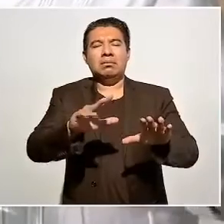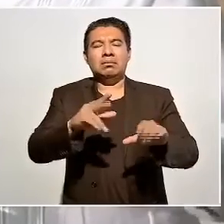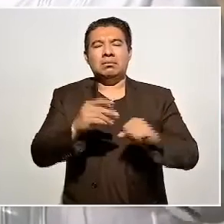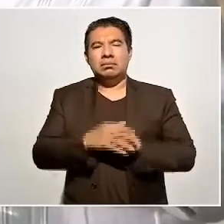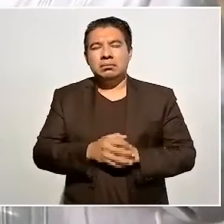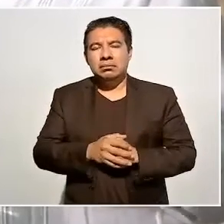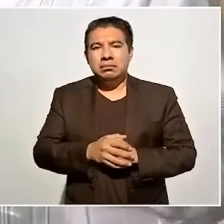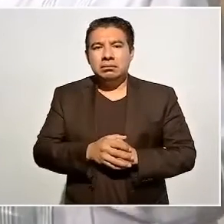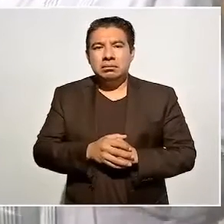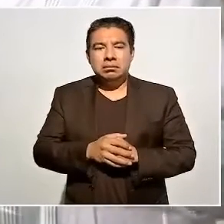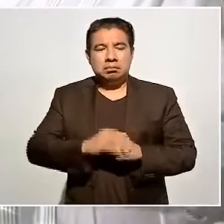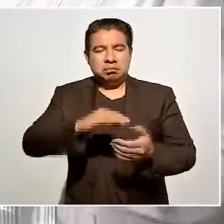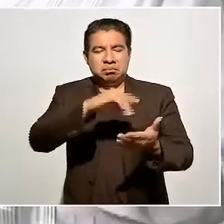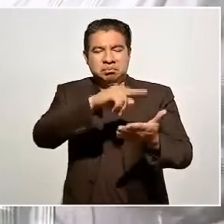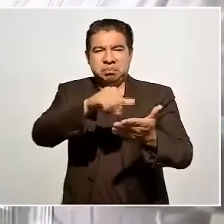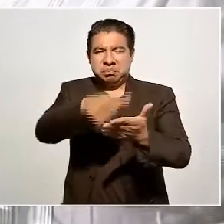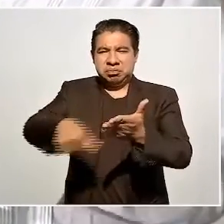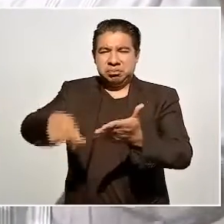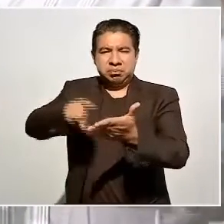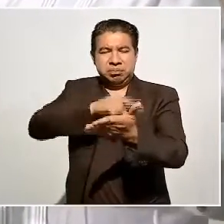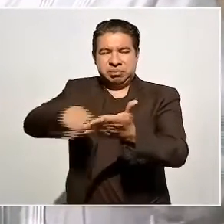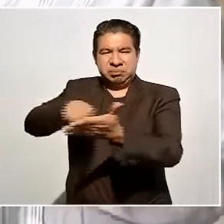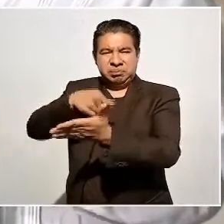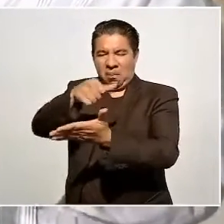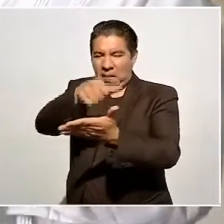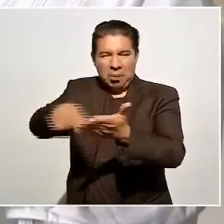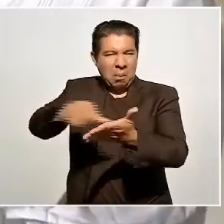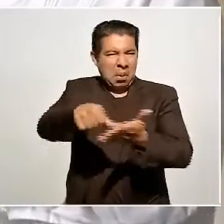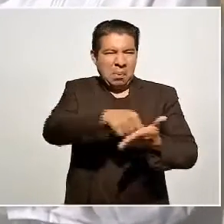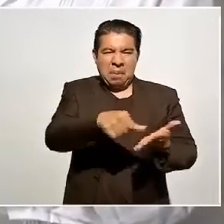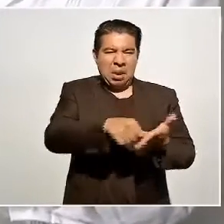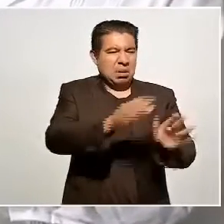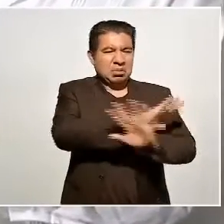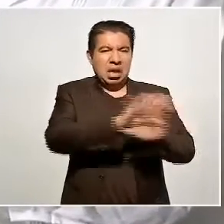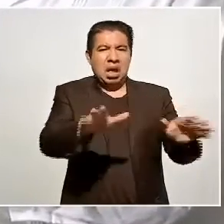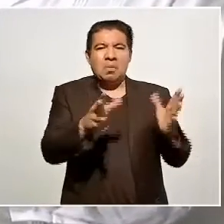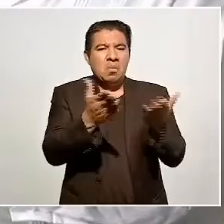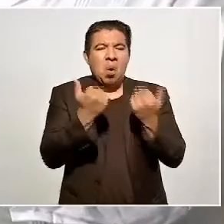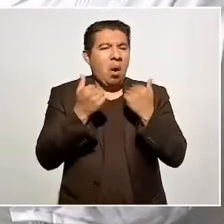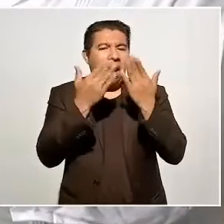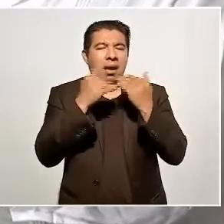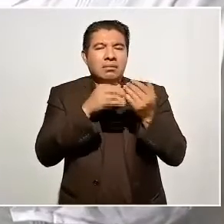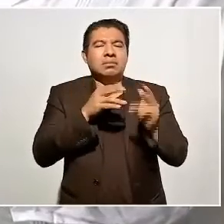se cancelaron todos los trenes de pasajeros.